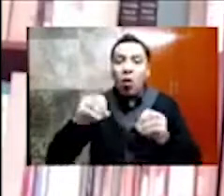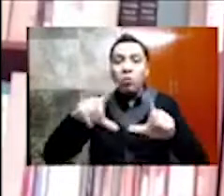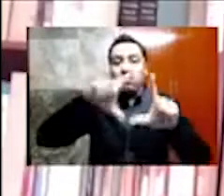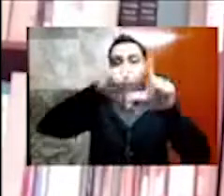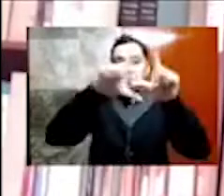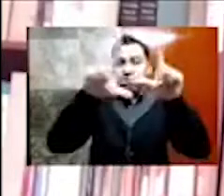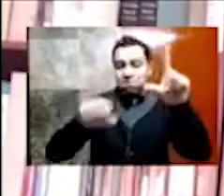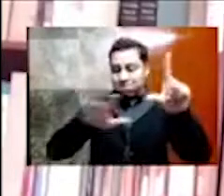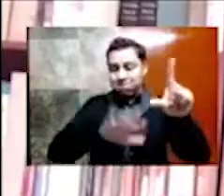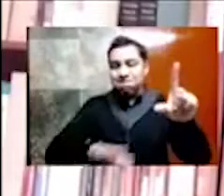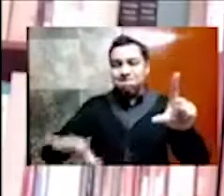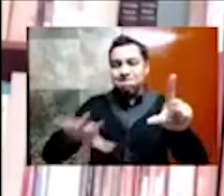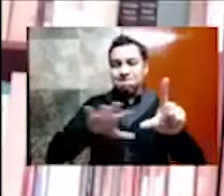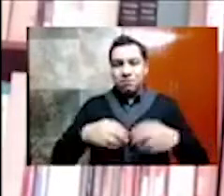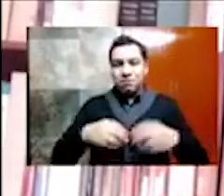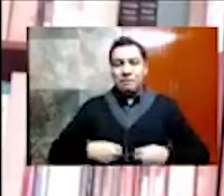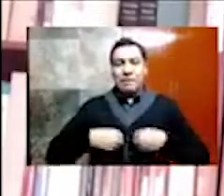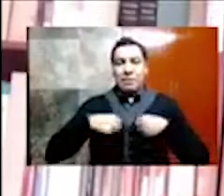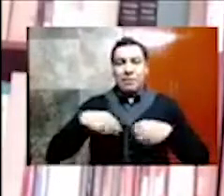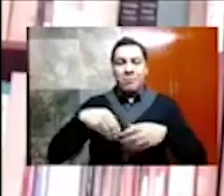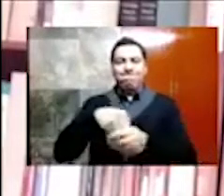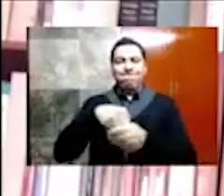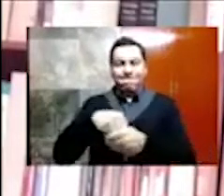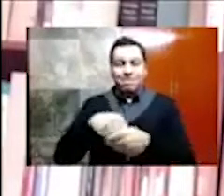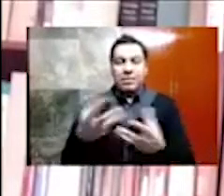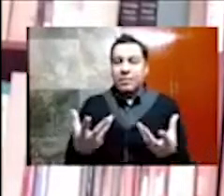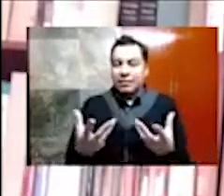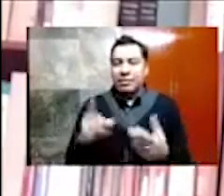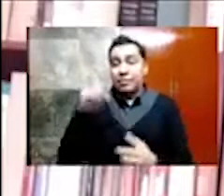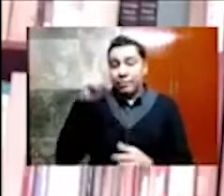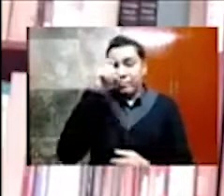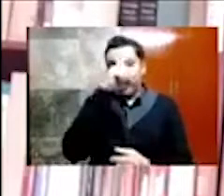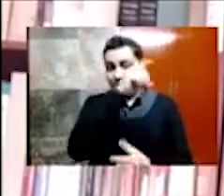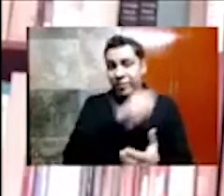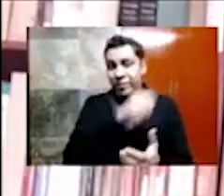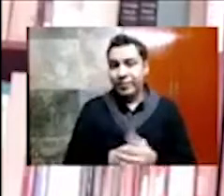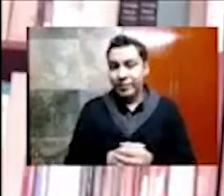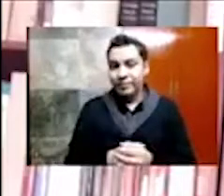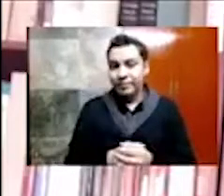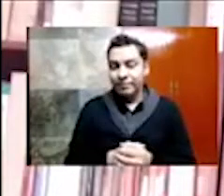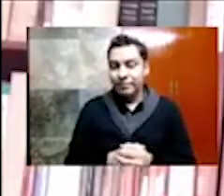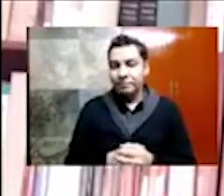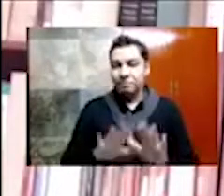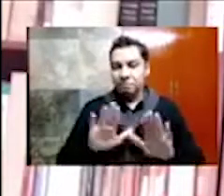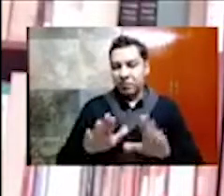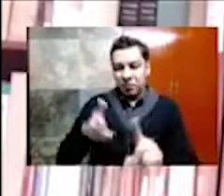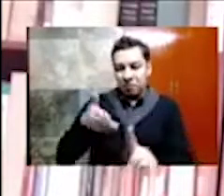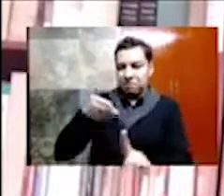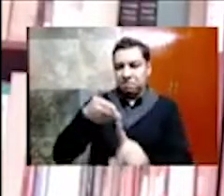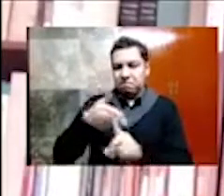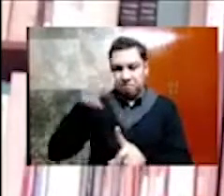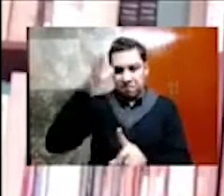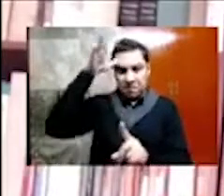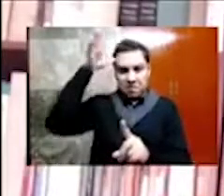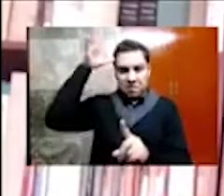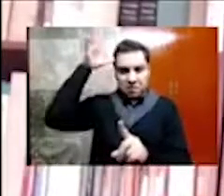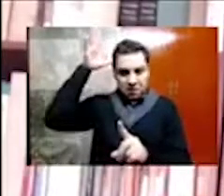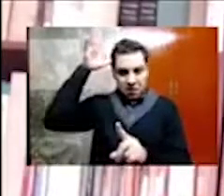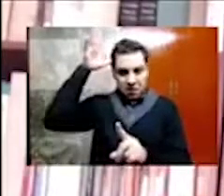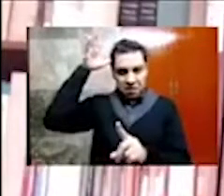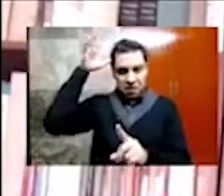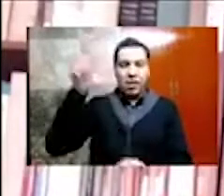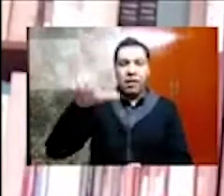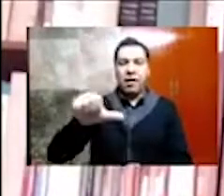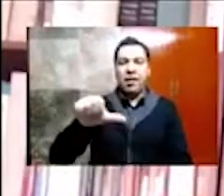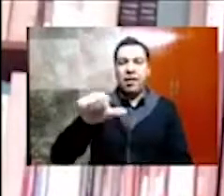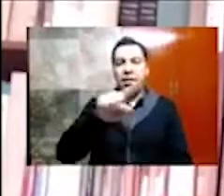muy complejas. De el caso azteca, como ellos se autonombraban, o así es como